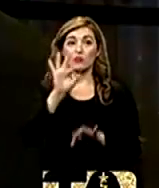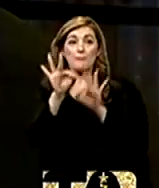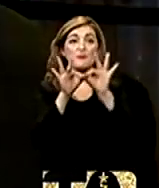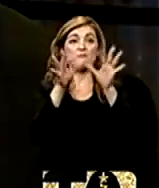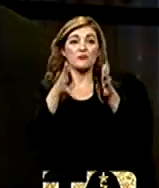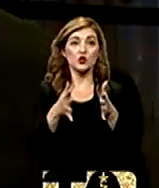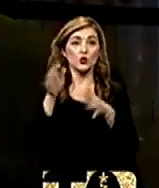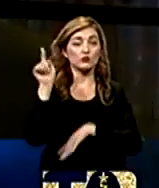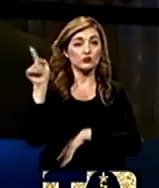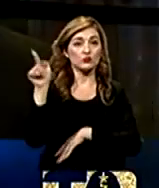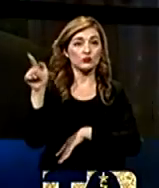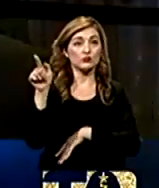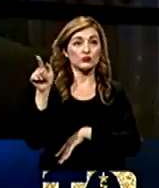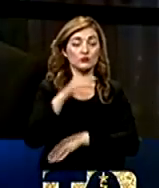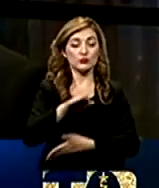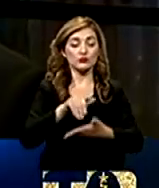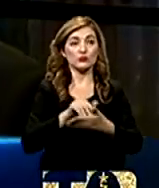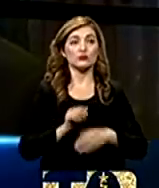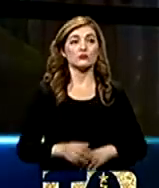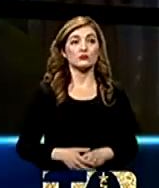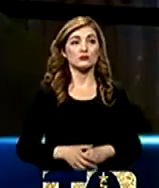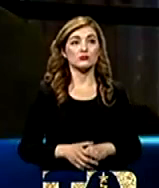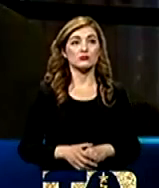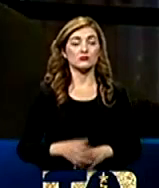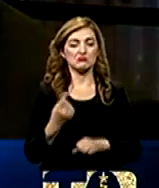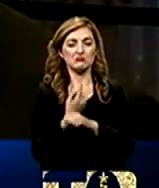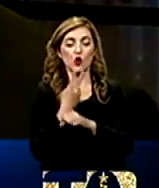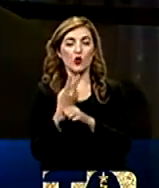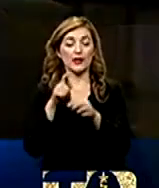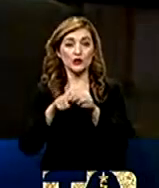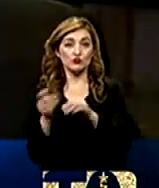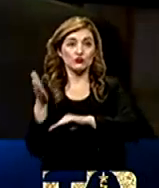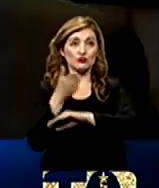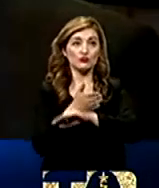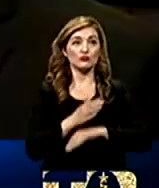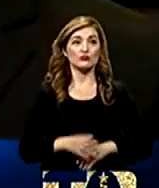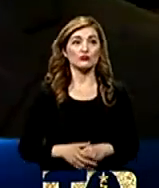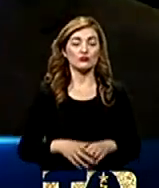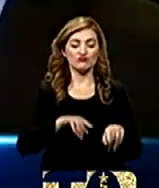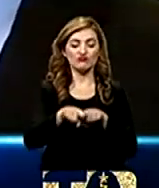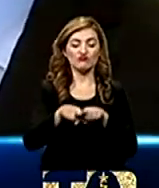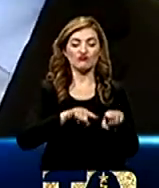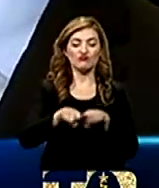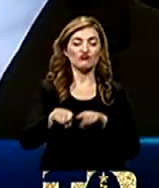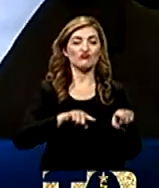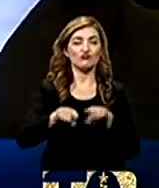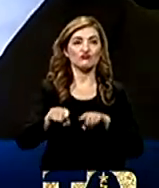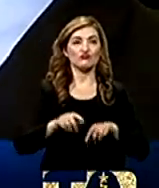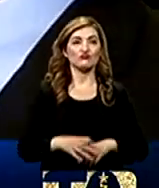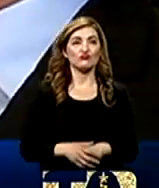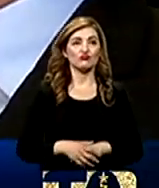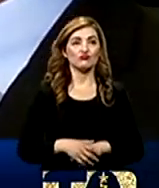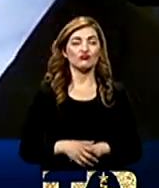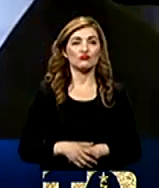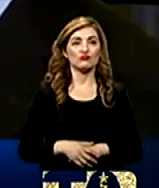Estaríamos hablando de renunciar horas antes de la inscripción. Vamos a competir con los alfiles